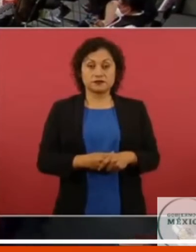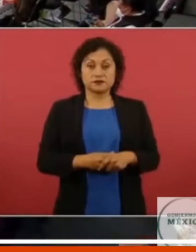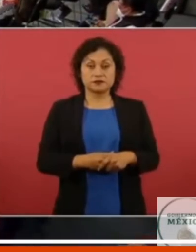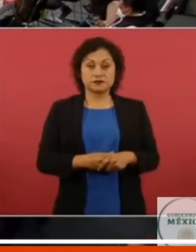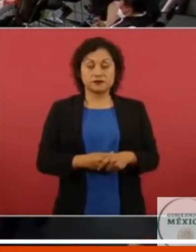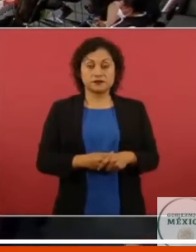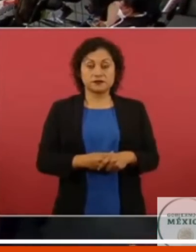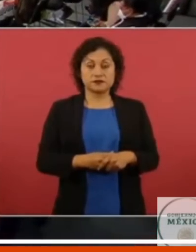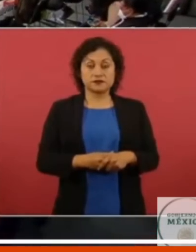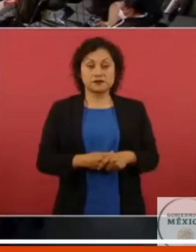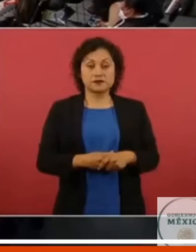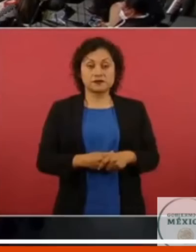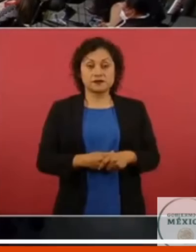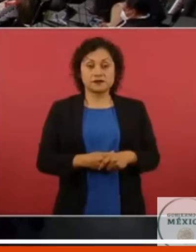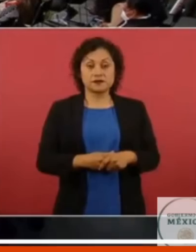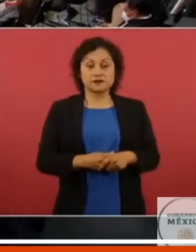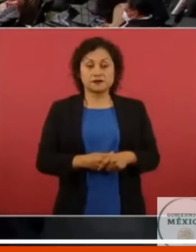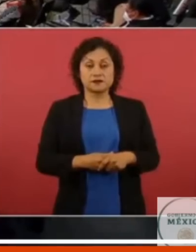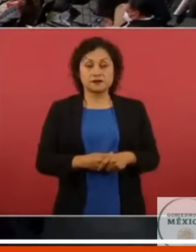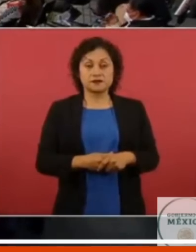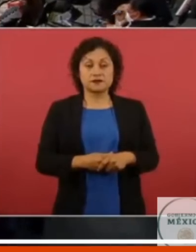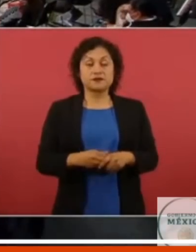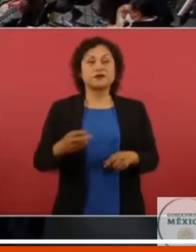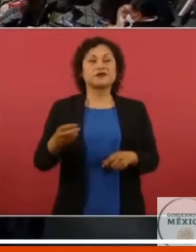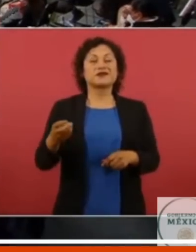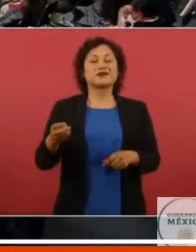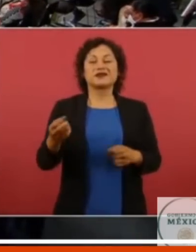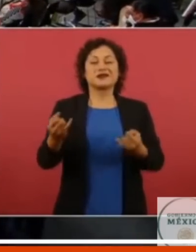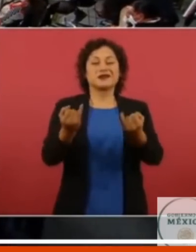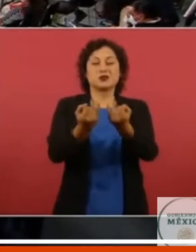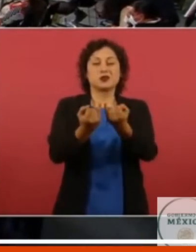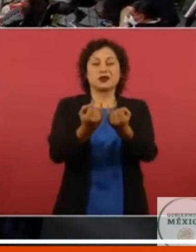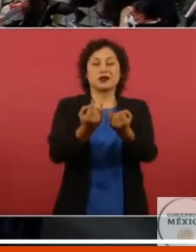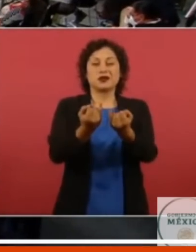Que es lo mismo de